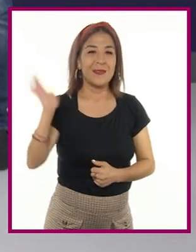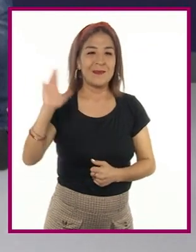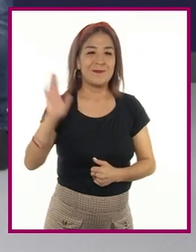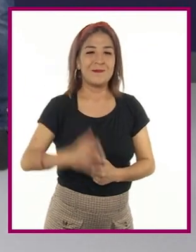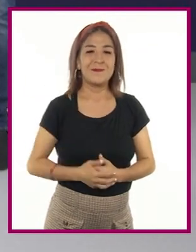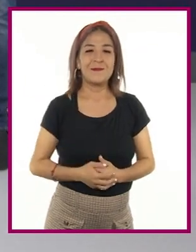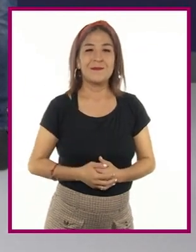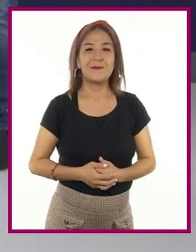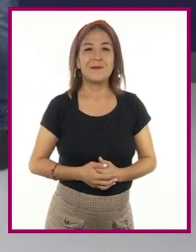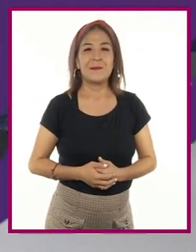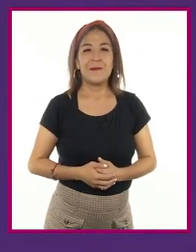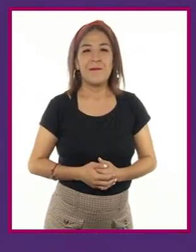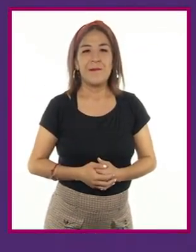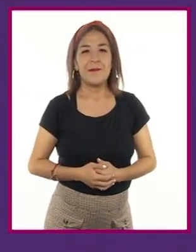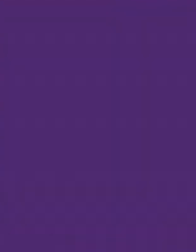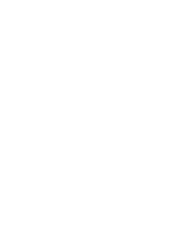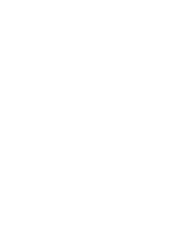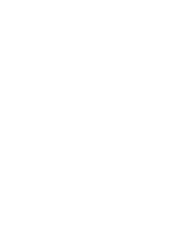la larga en magna